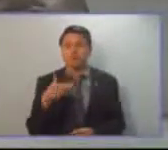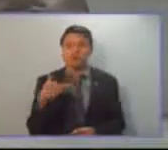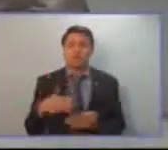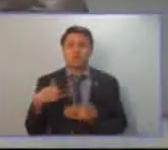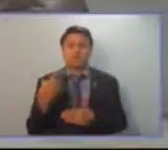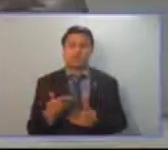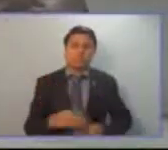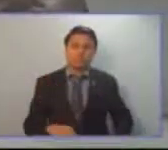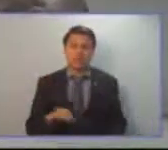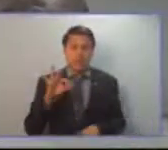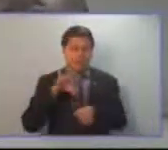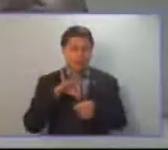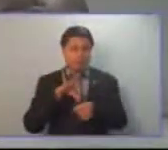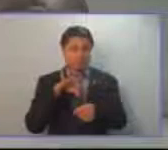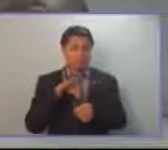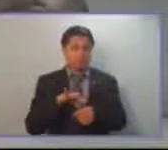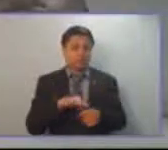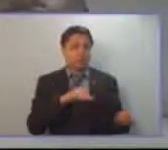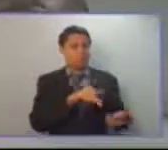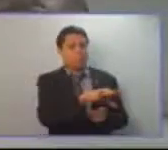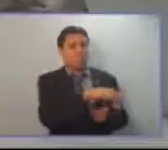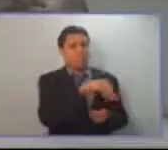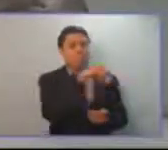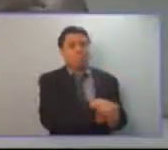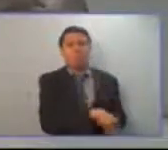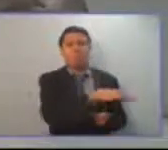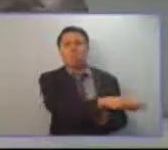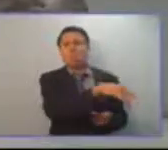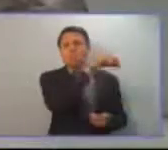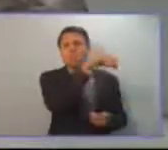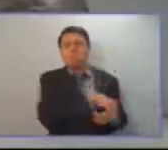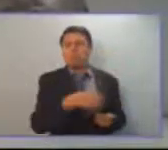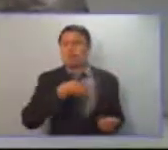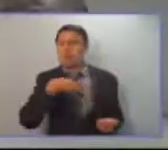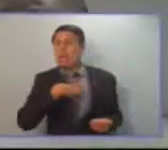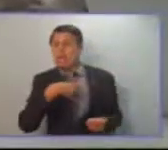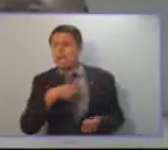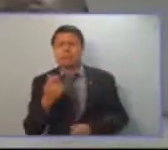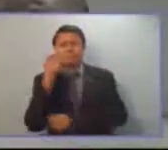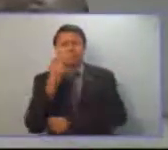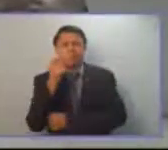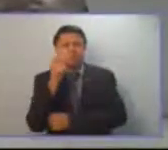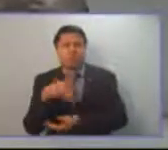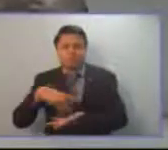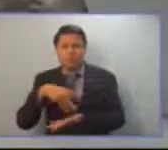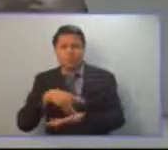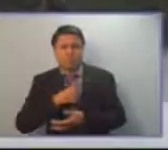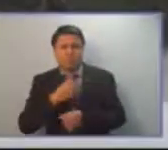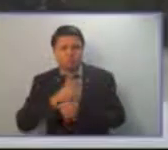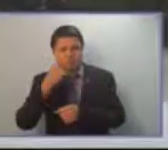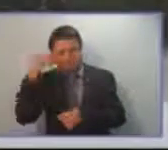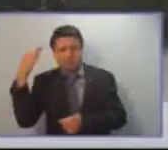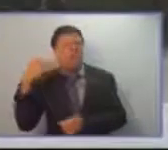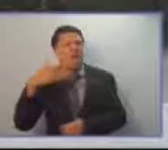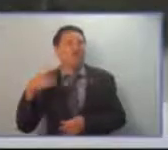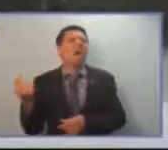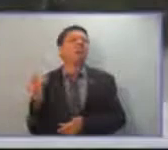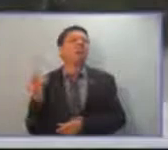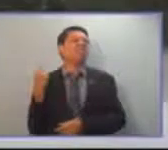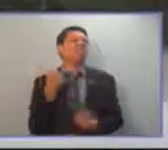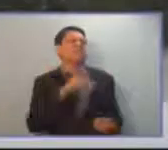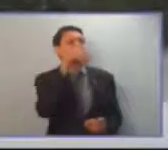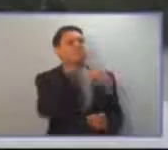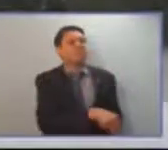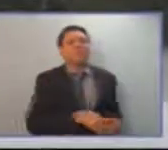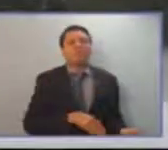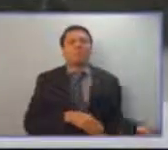las elecciones venía archivando las denuncias, las demandas de la ciudadanía o de los propios partidos, porque no